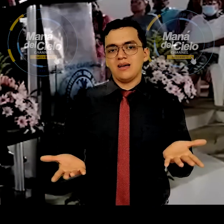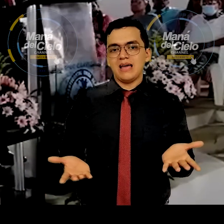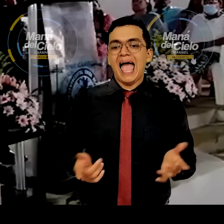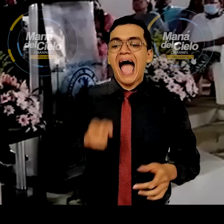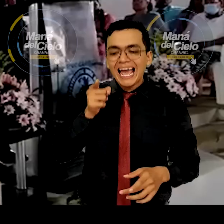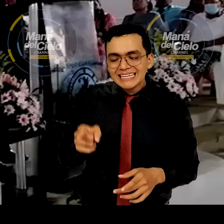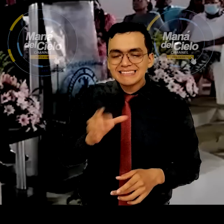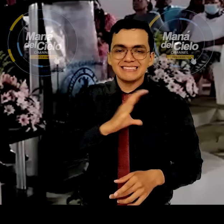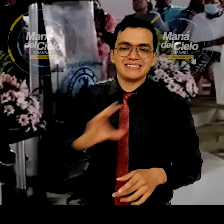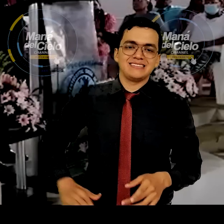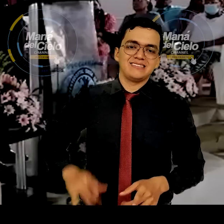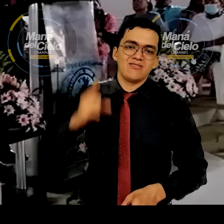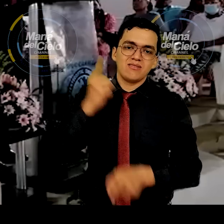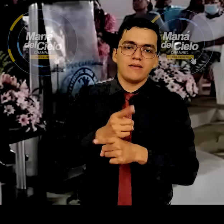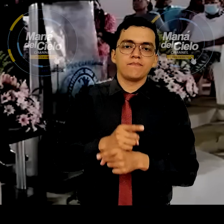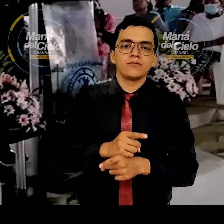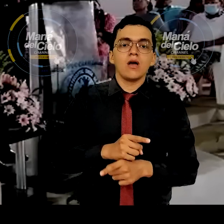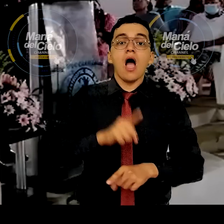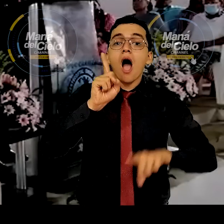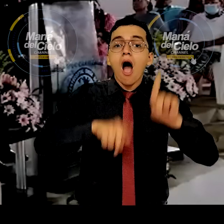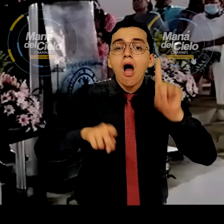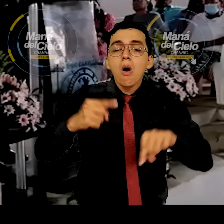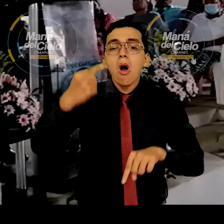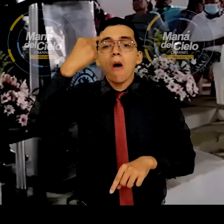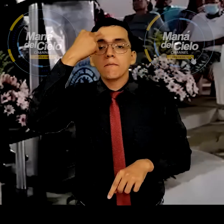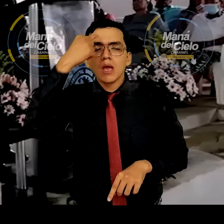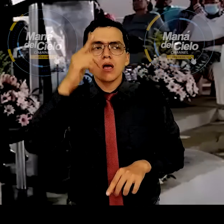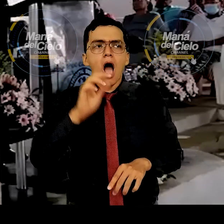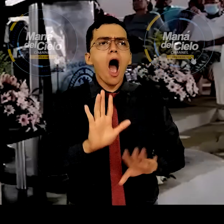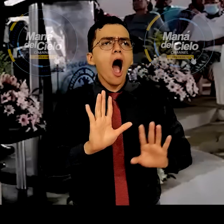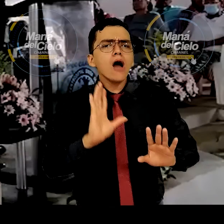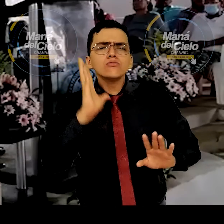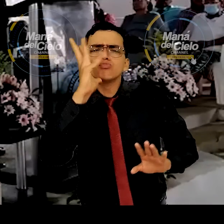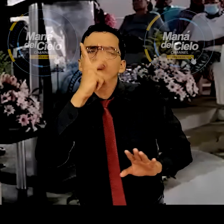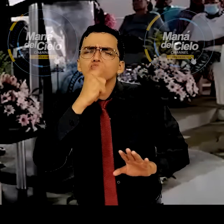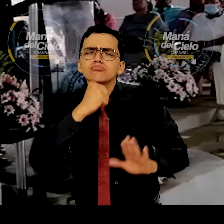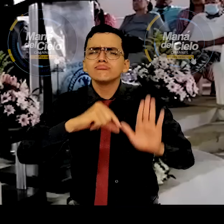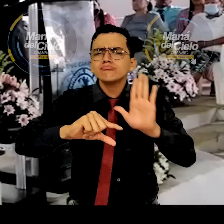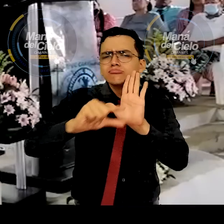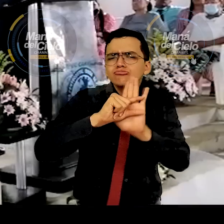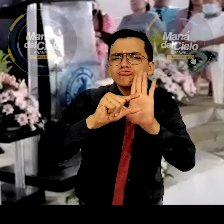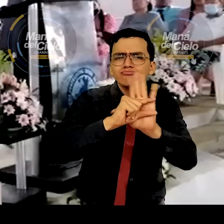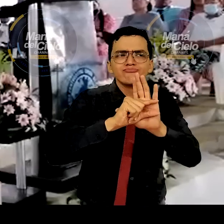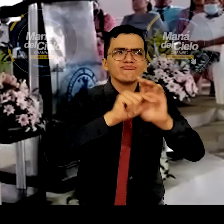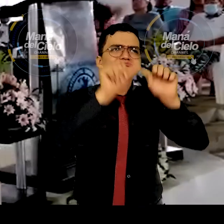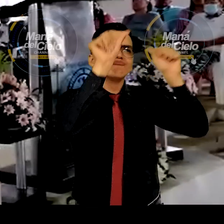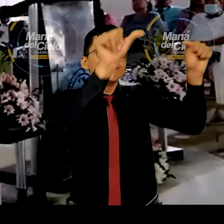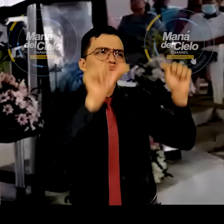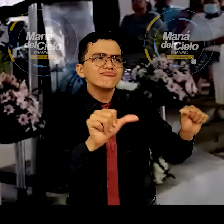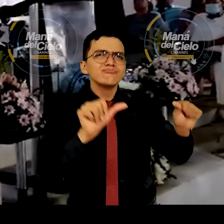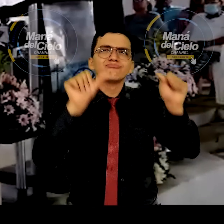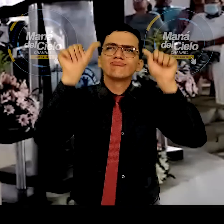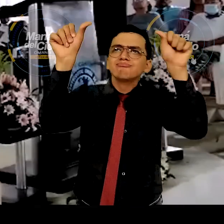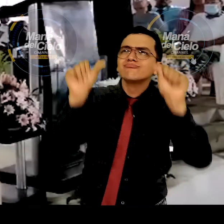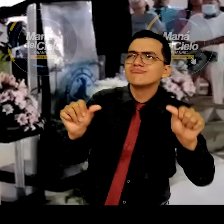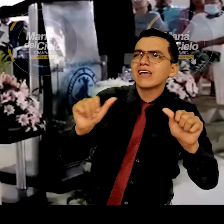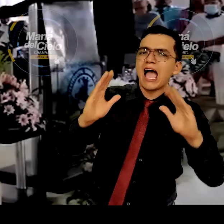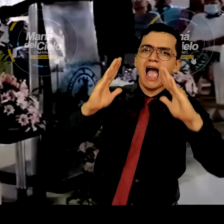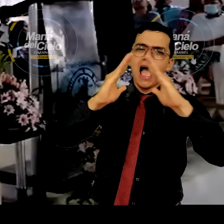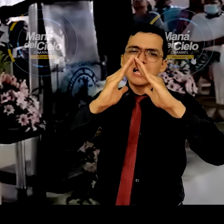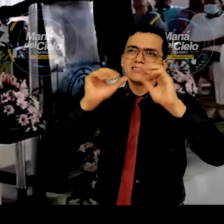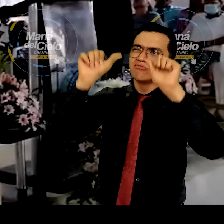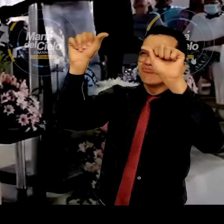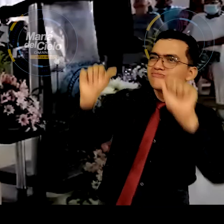No. Y gracias a Dios que aprendimos los versículos de memoria, porque es algo que le queda a uno. Pero eso no es suficiente.